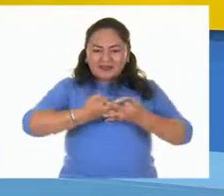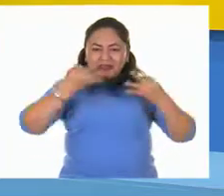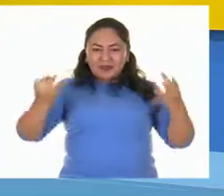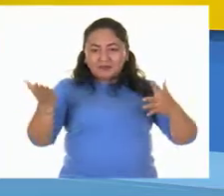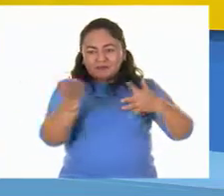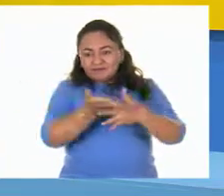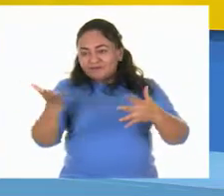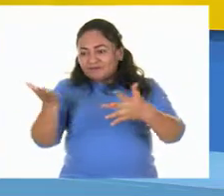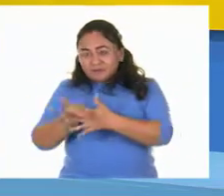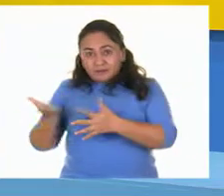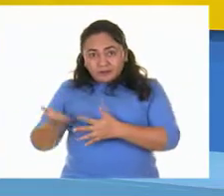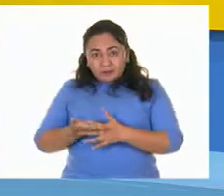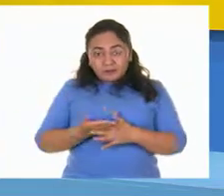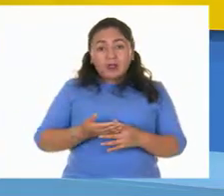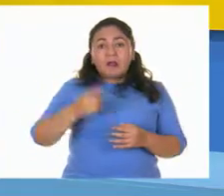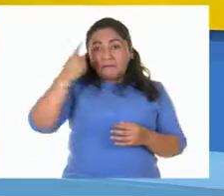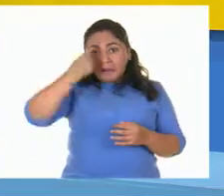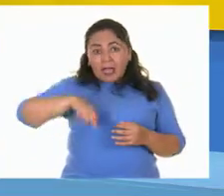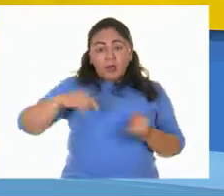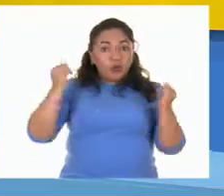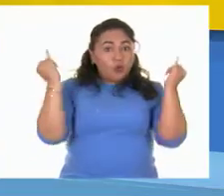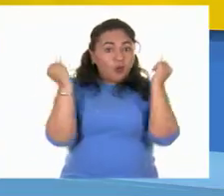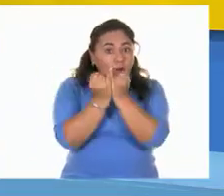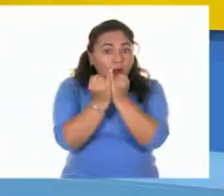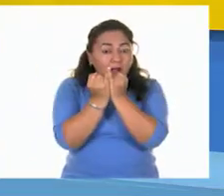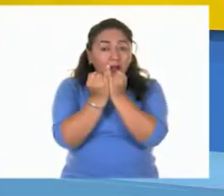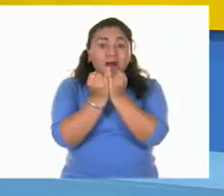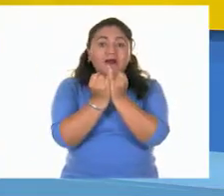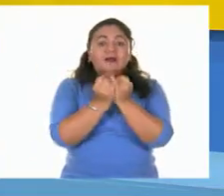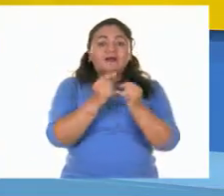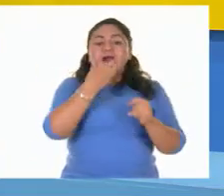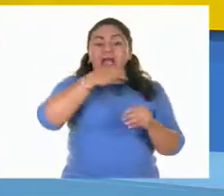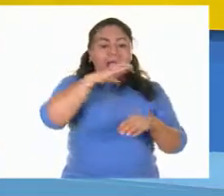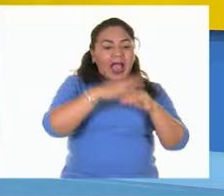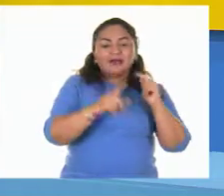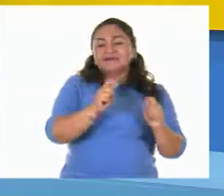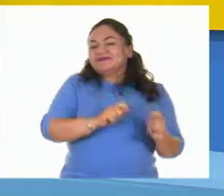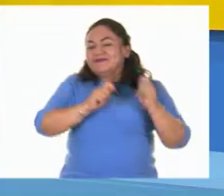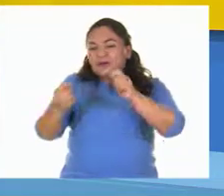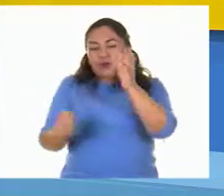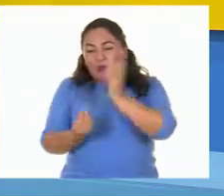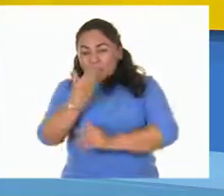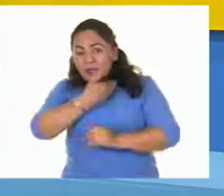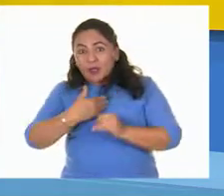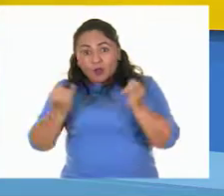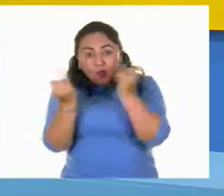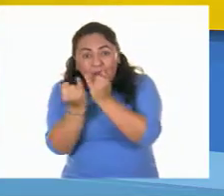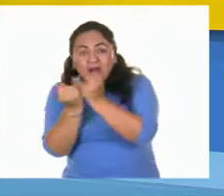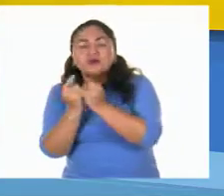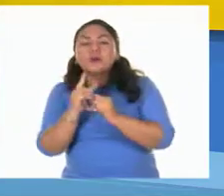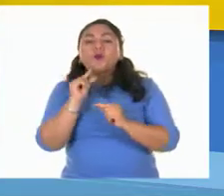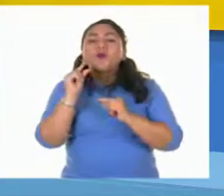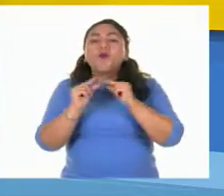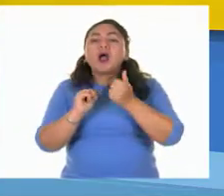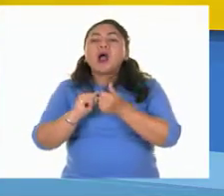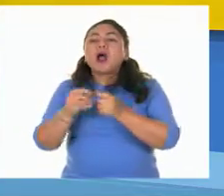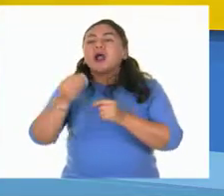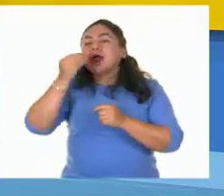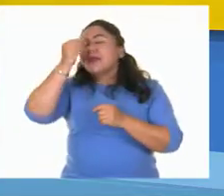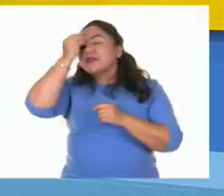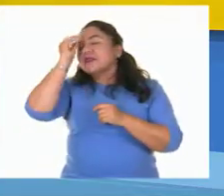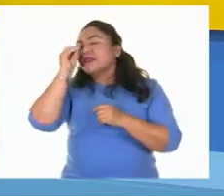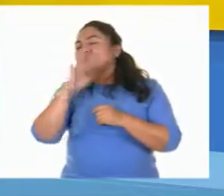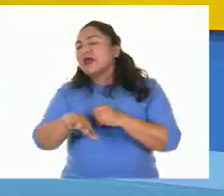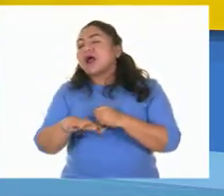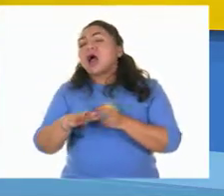agrario no recibió el mismo impulso de parte de los gobiernos que siguieron al de Lázaro Cárdenas, sino que poco a poco se fue abandonando